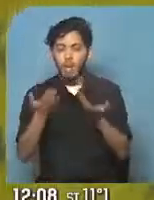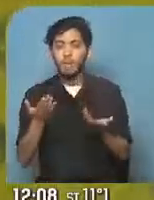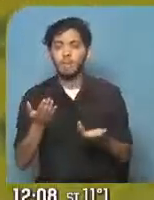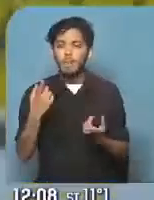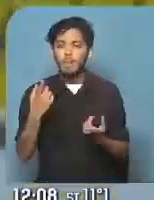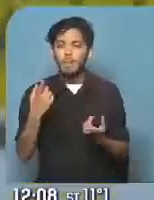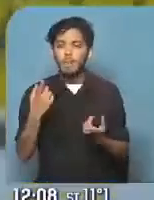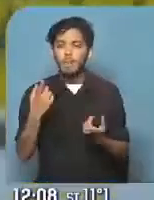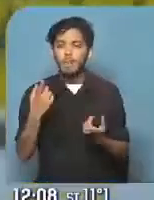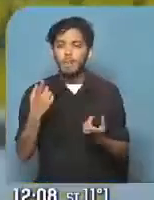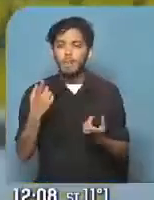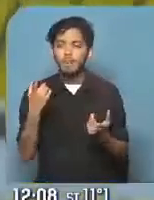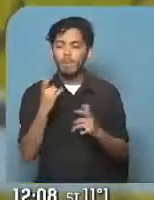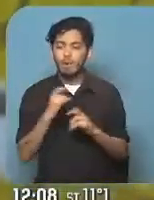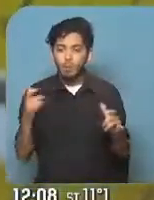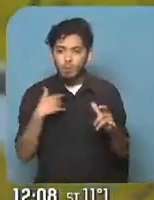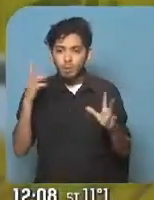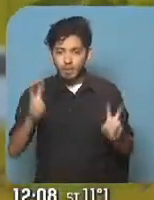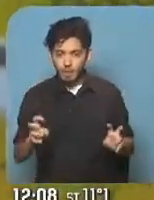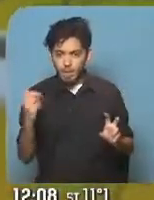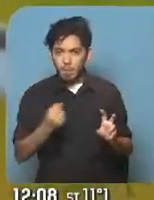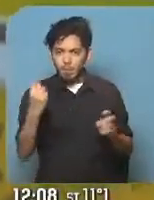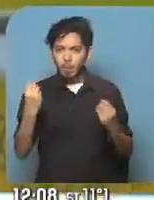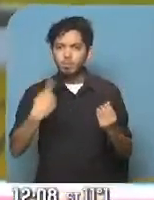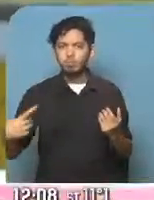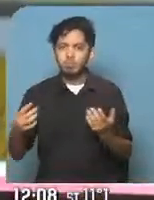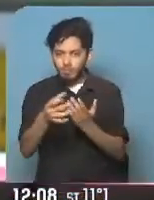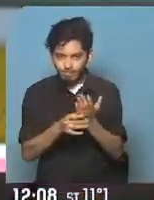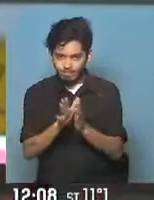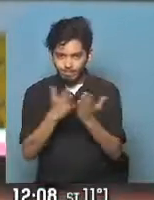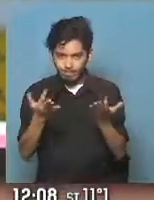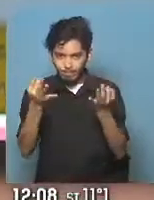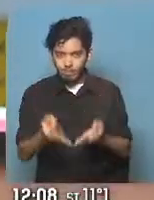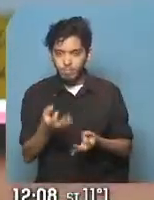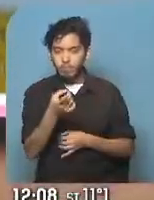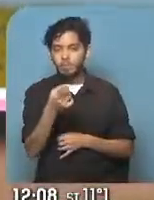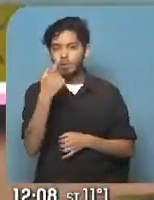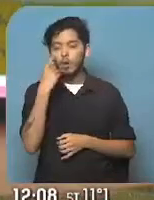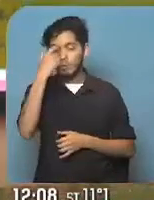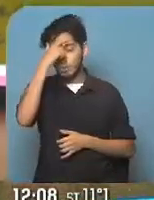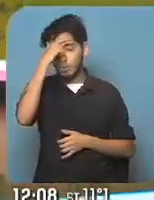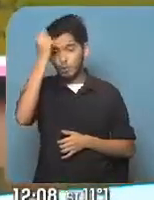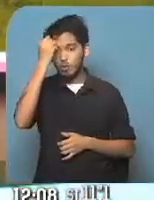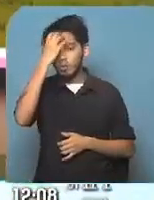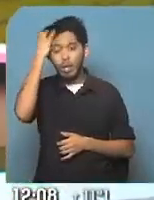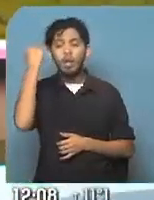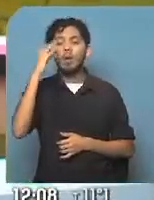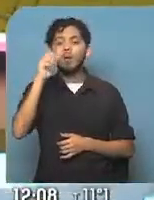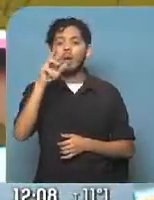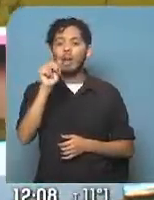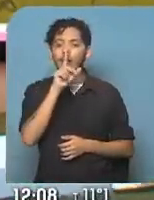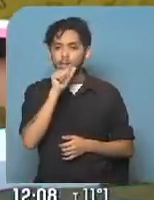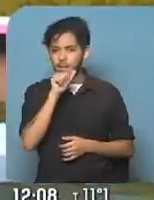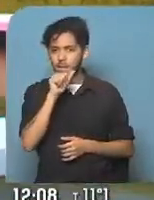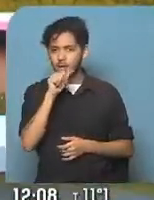Vamos a continuar con la información y el tema tiene que ver ahora con los cuadernos del chofer de Barata que